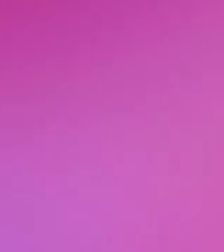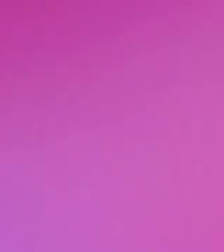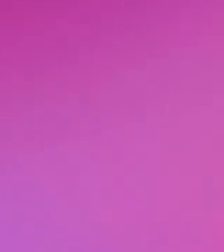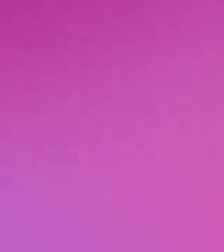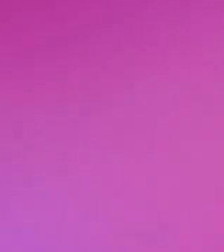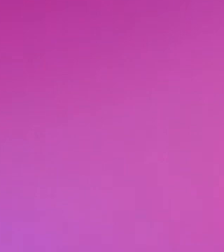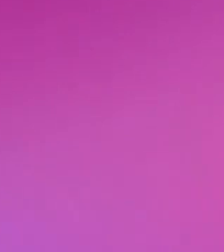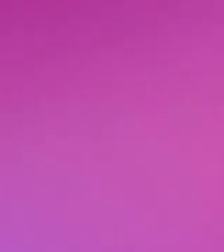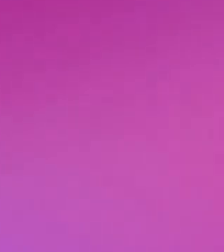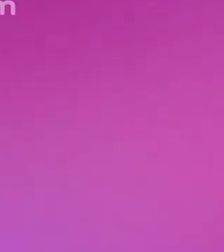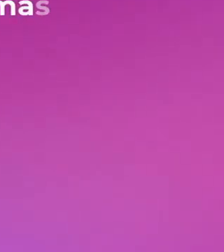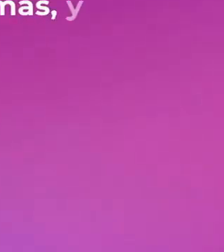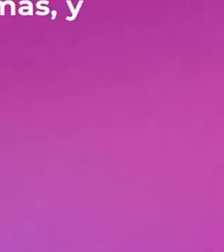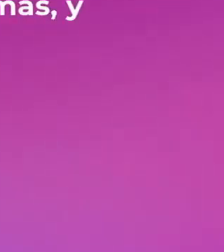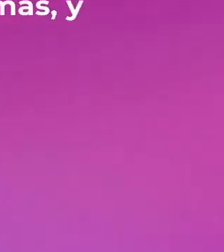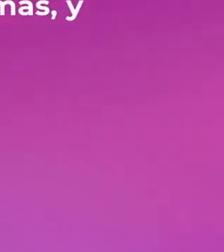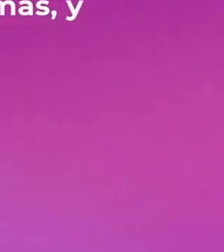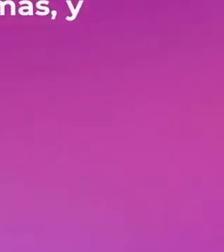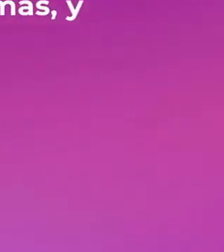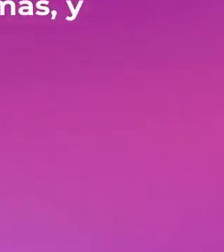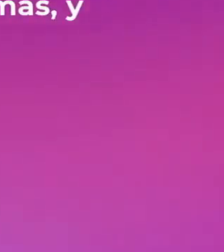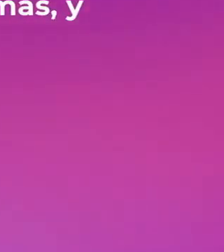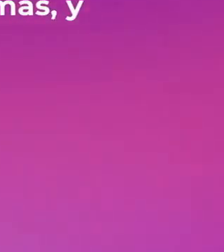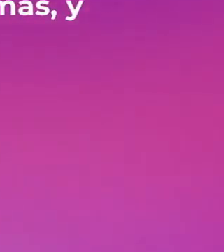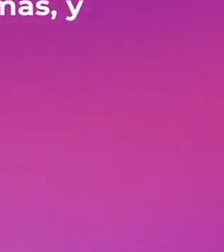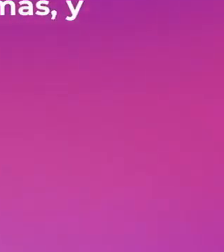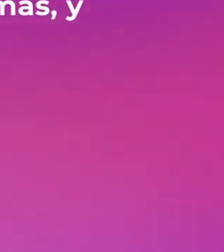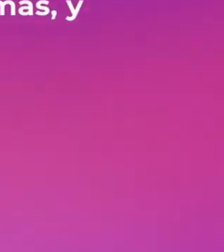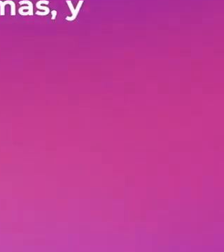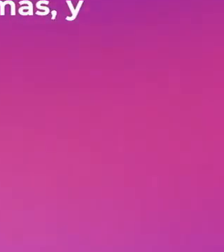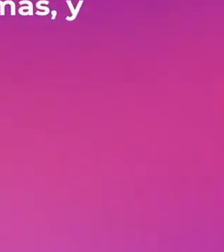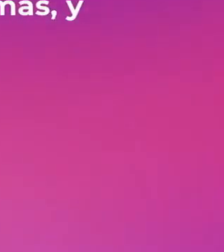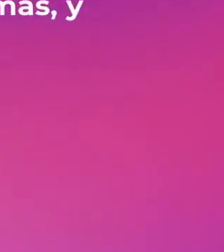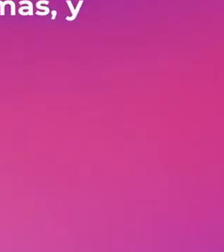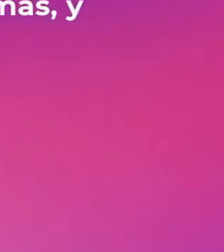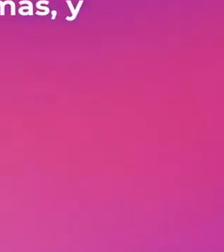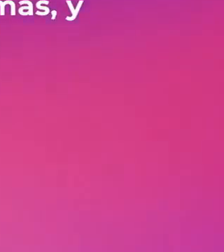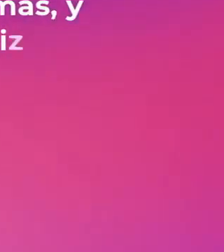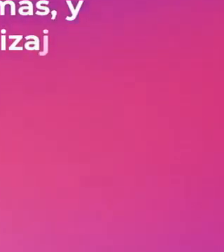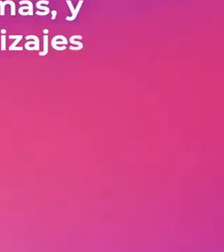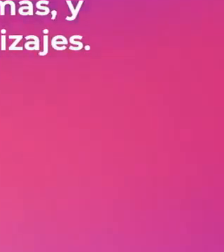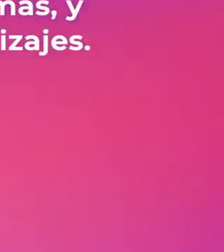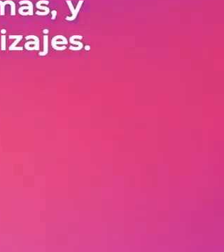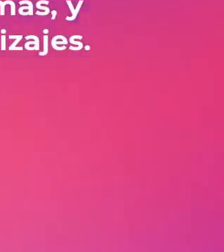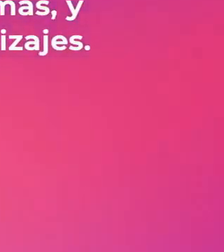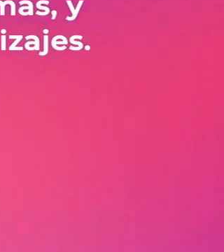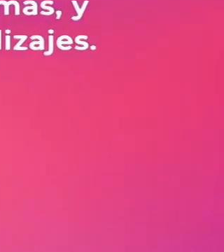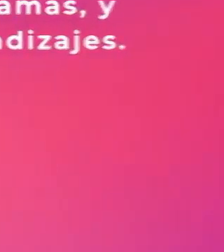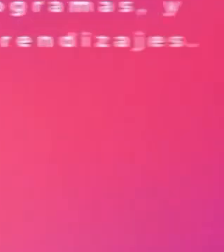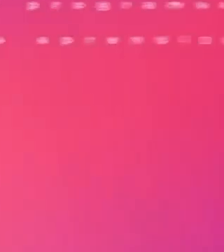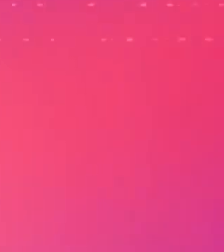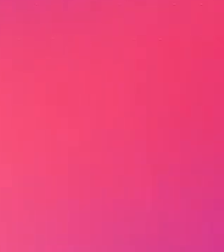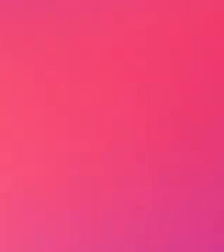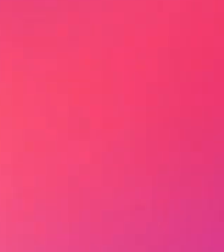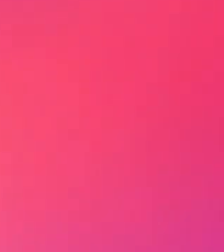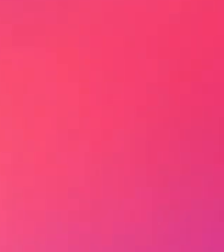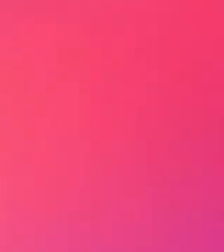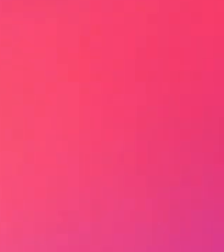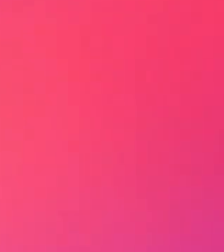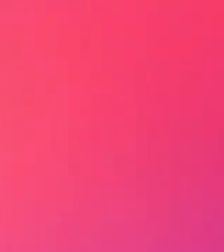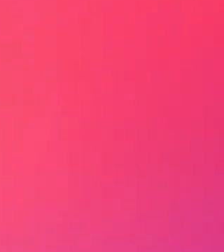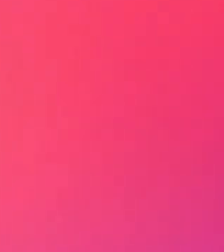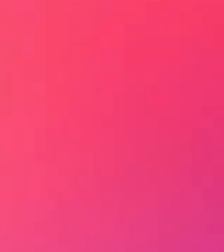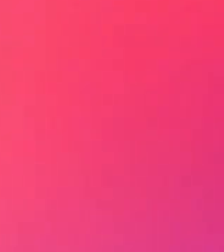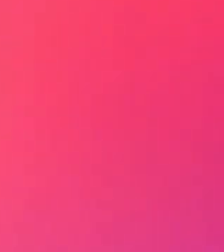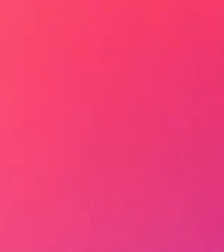aprendeencasa.cep.gov.mx, en donde podrás ver nuevamente los videos de los programas y además encontrarás actividades para fortalecer tus